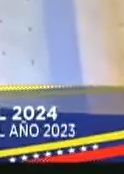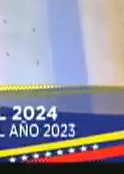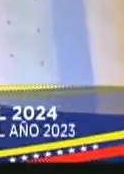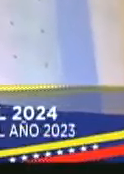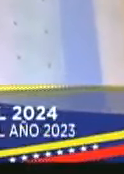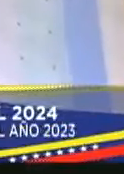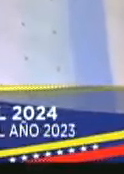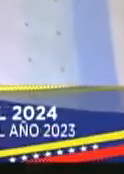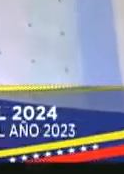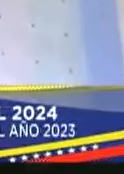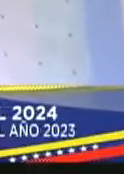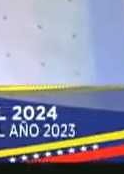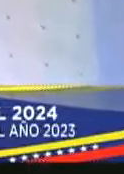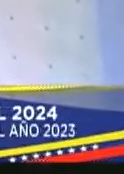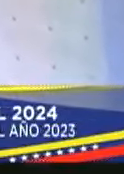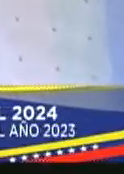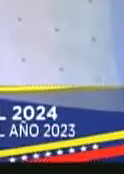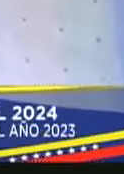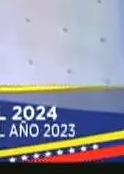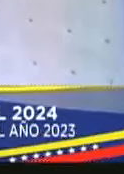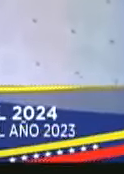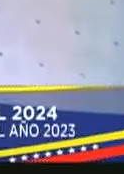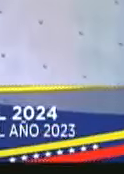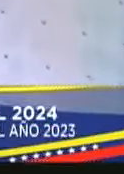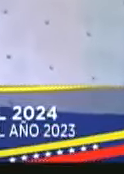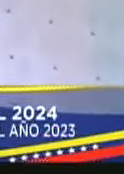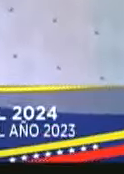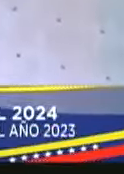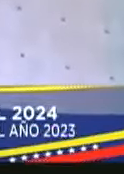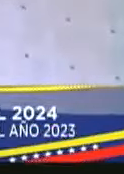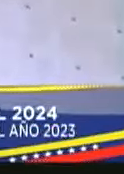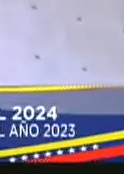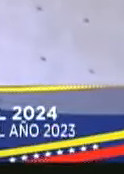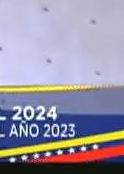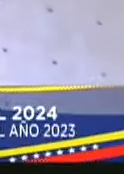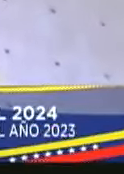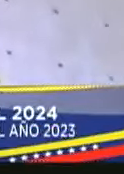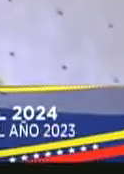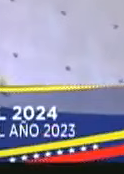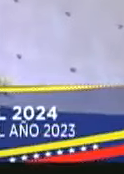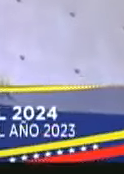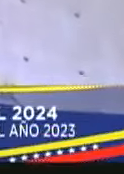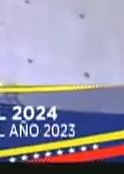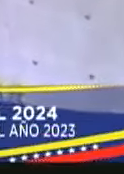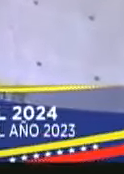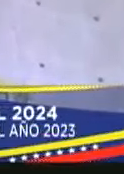general en conjunto con una jornada de consulta con el Poder Popular.